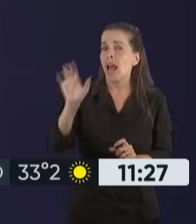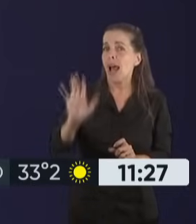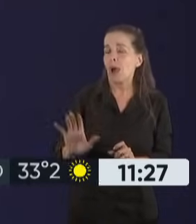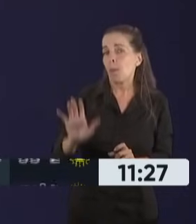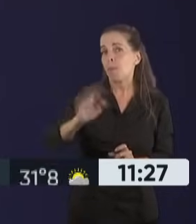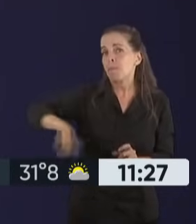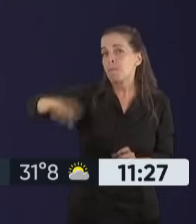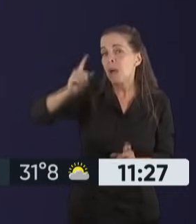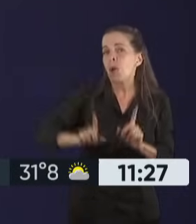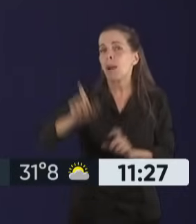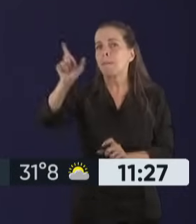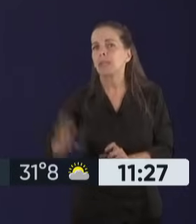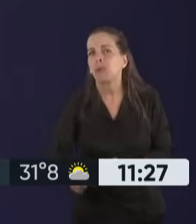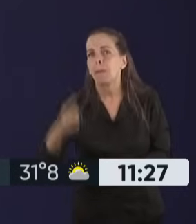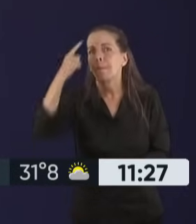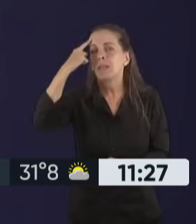que